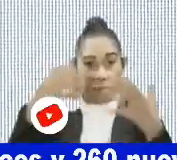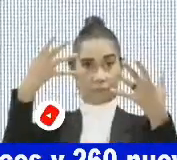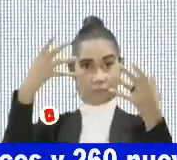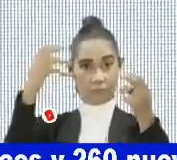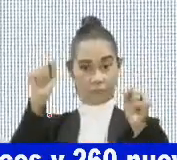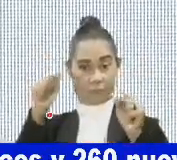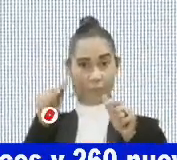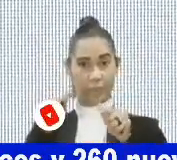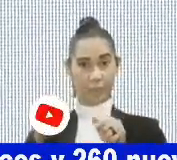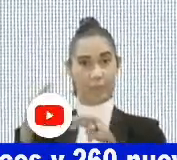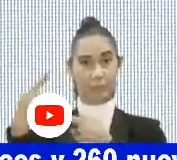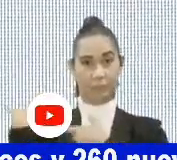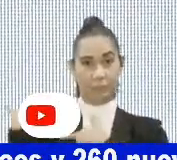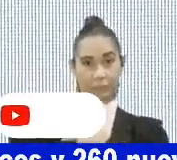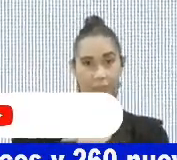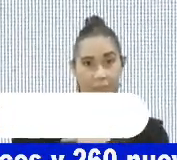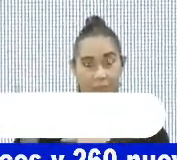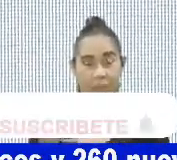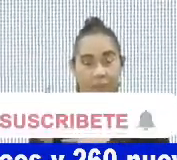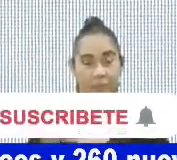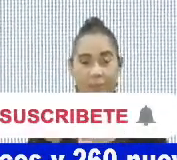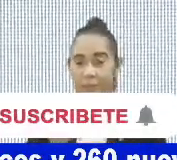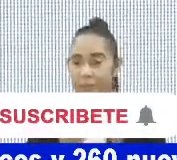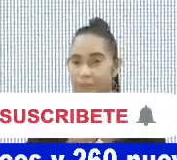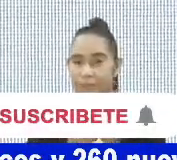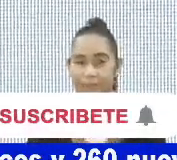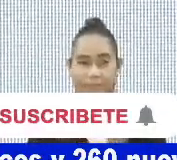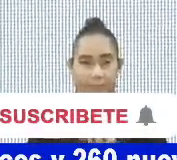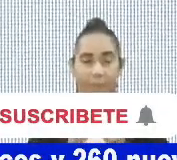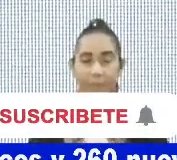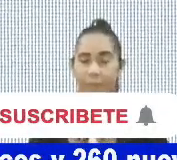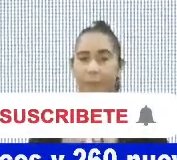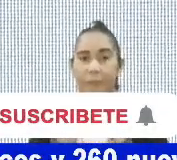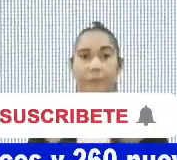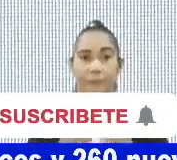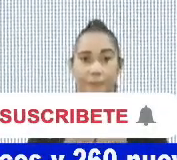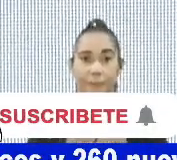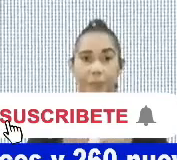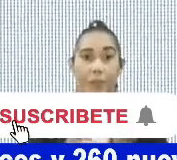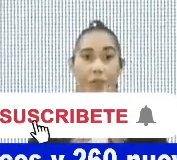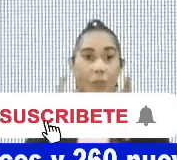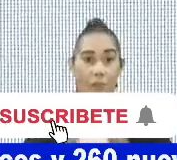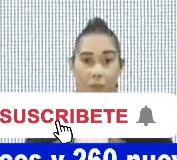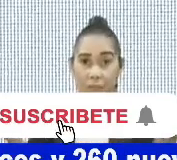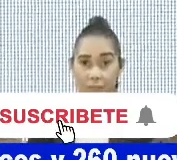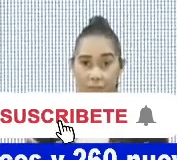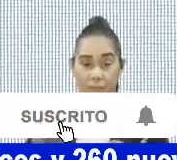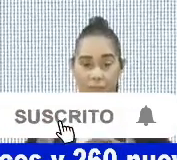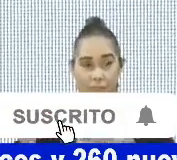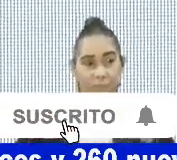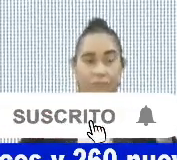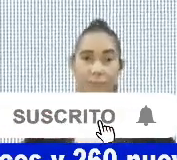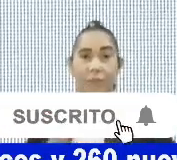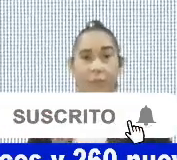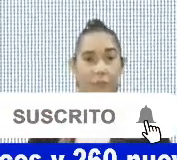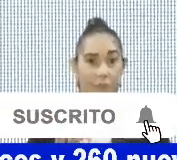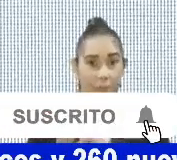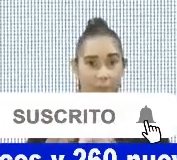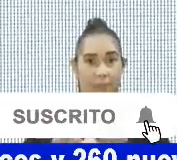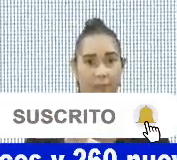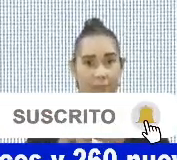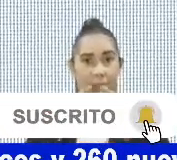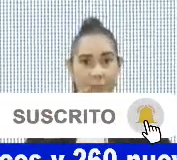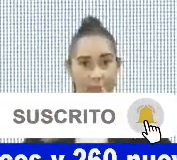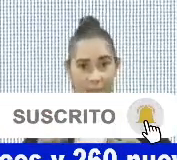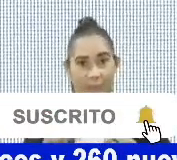acá a cargo, que realmente están haciendo un gran trabajo. Funcionarios presentes, invitados especiales, amigos